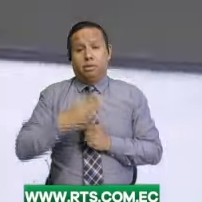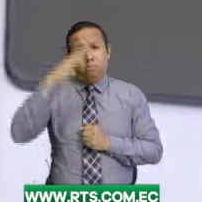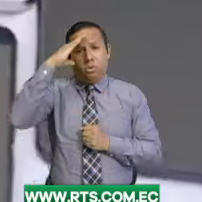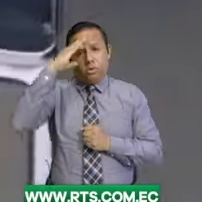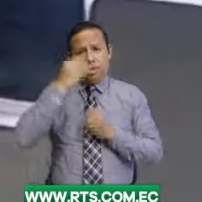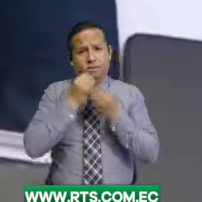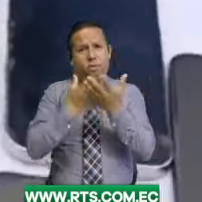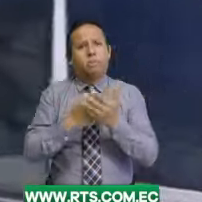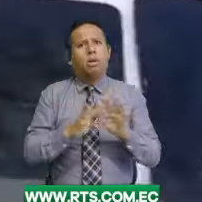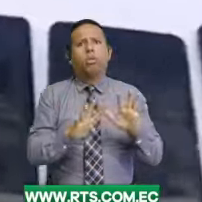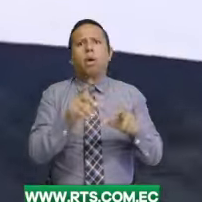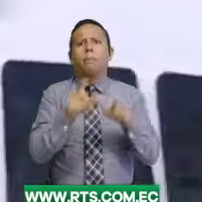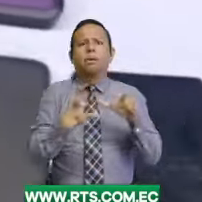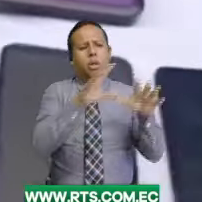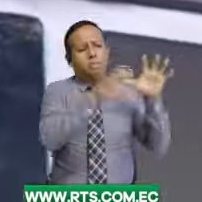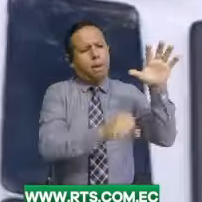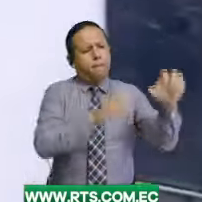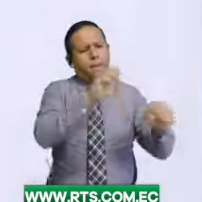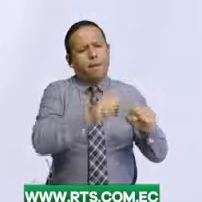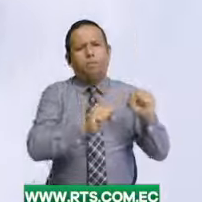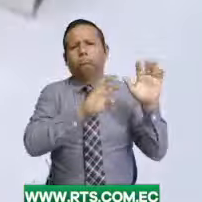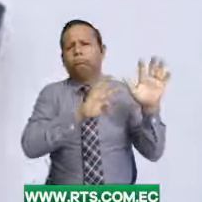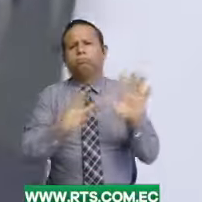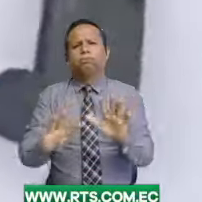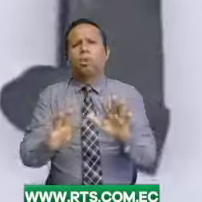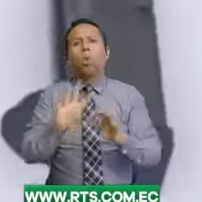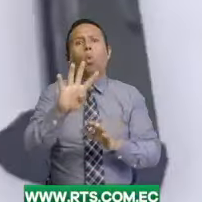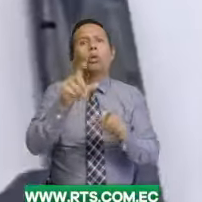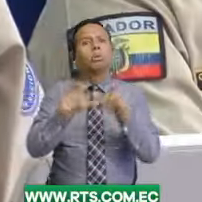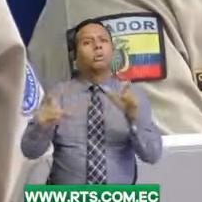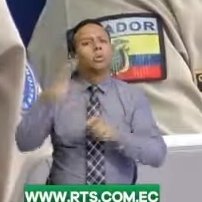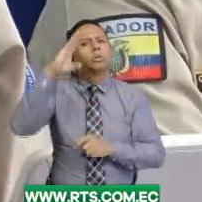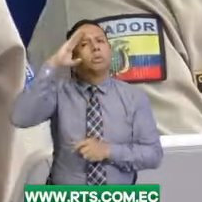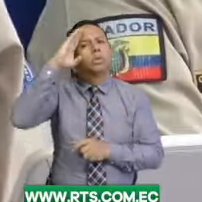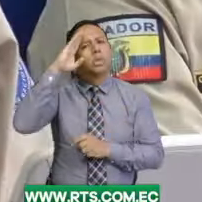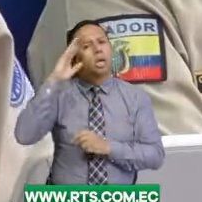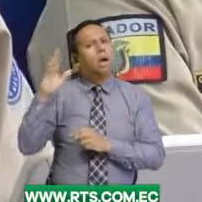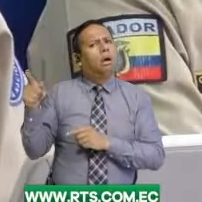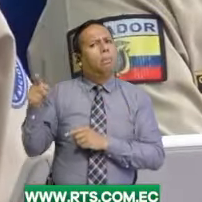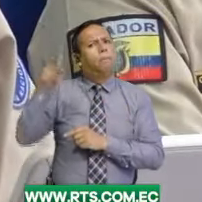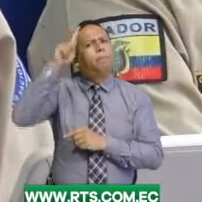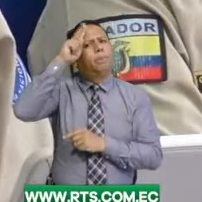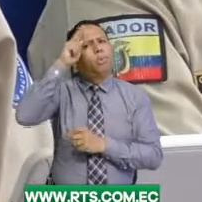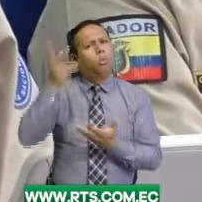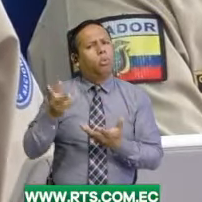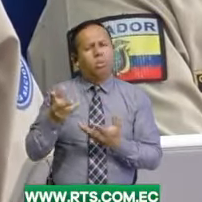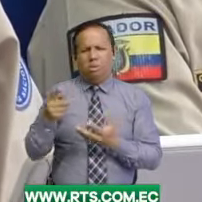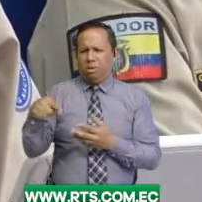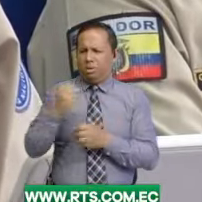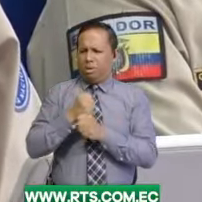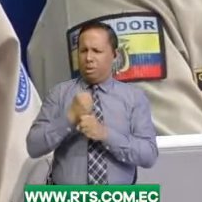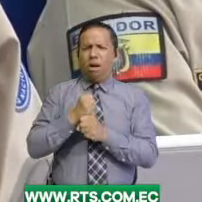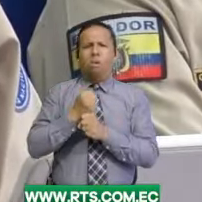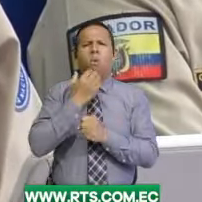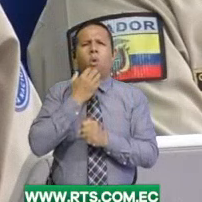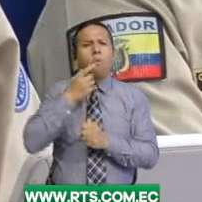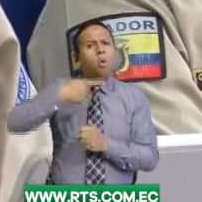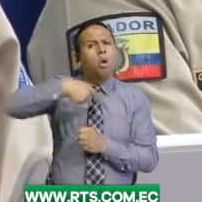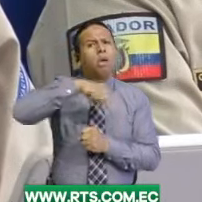captura de 9 personas, entre ellos 4 policías peruanos en servicio activo. En donde se logró determinar que estaban